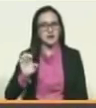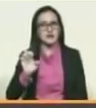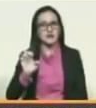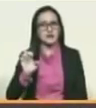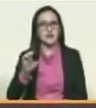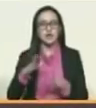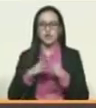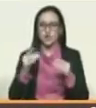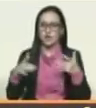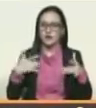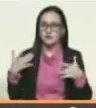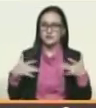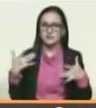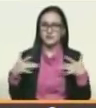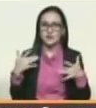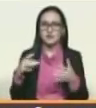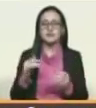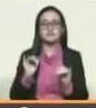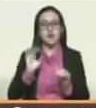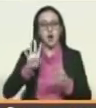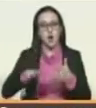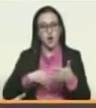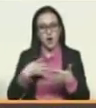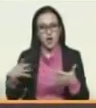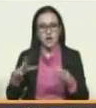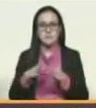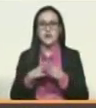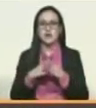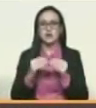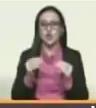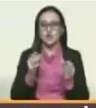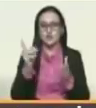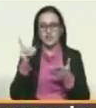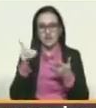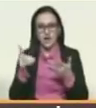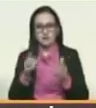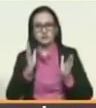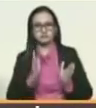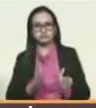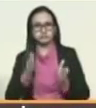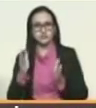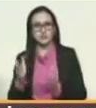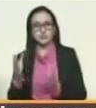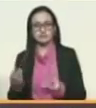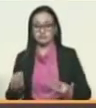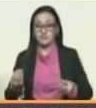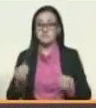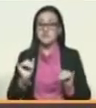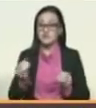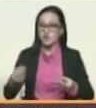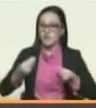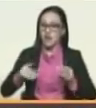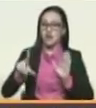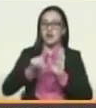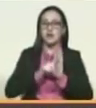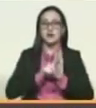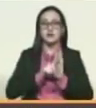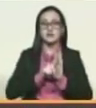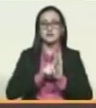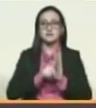sus actividades en el cronograma, con todos los lapsos que nos permite la ley, de manera tal que